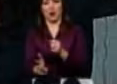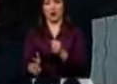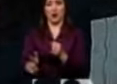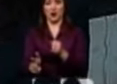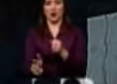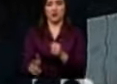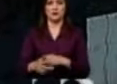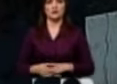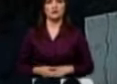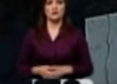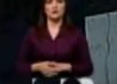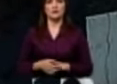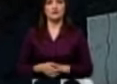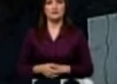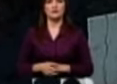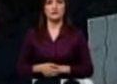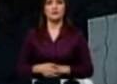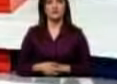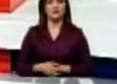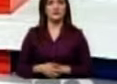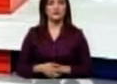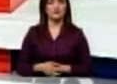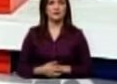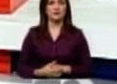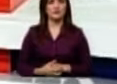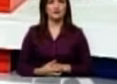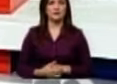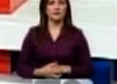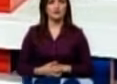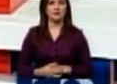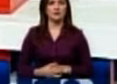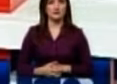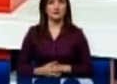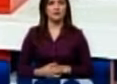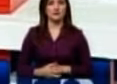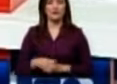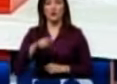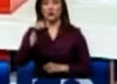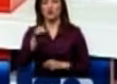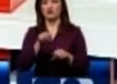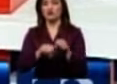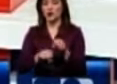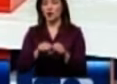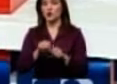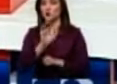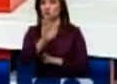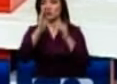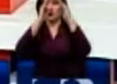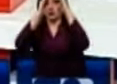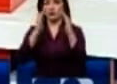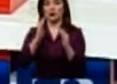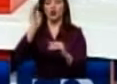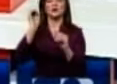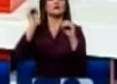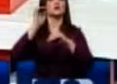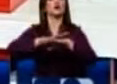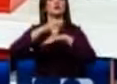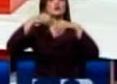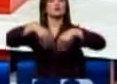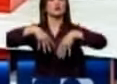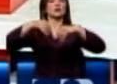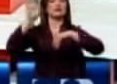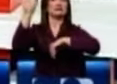sitio. Fernanda Ceballos, 24 horas. Bueno, y mucha atención si usted ha sufrido algún daño en su casa por el